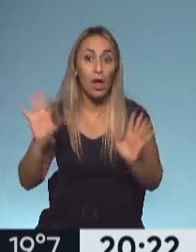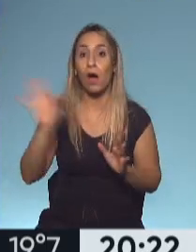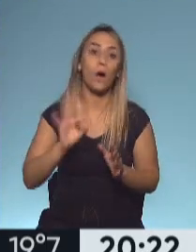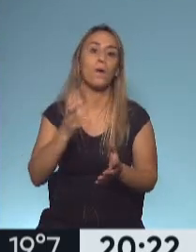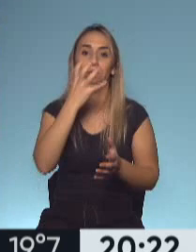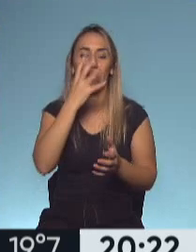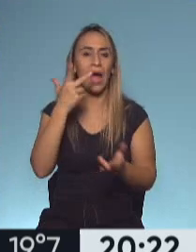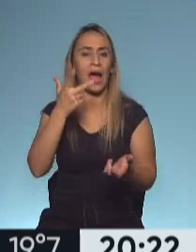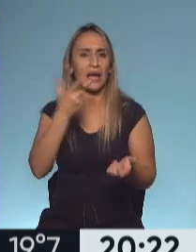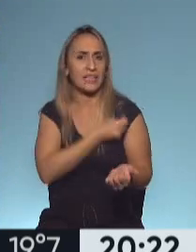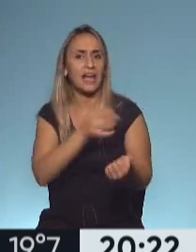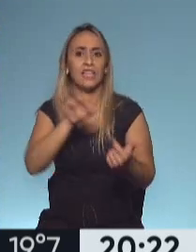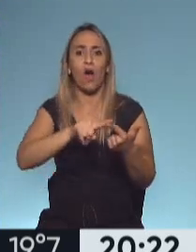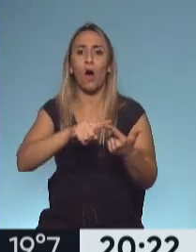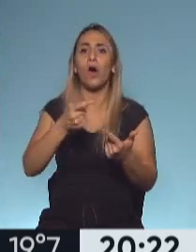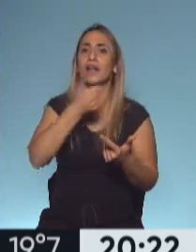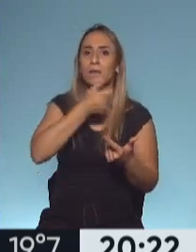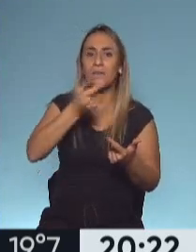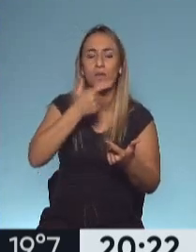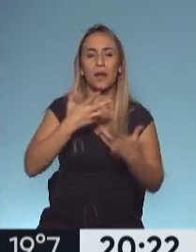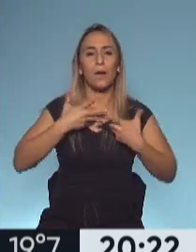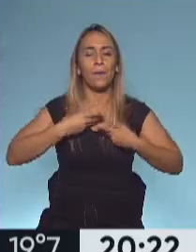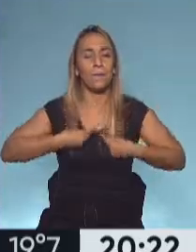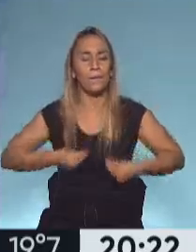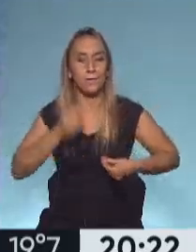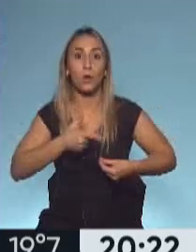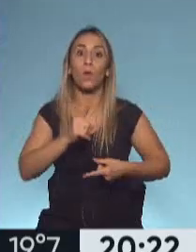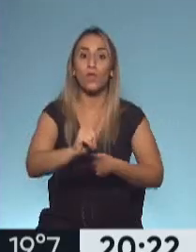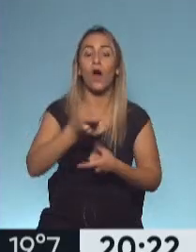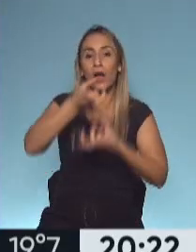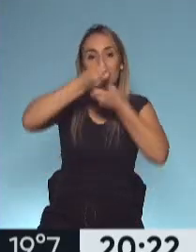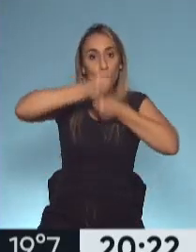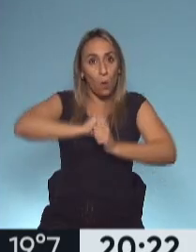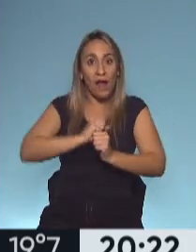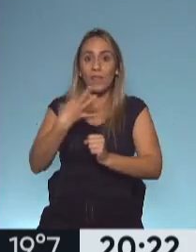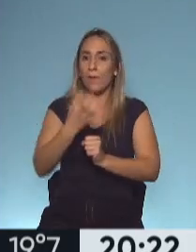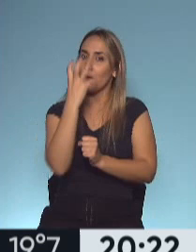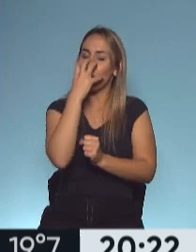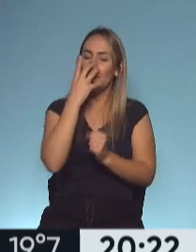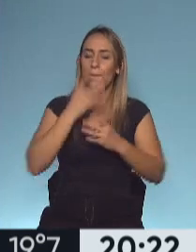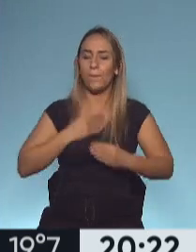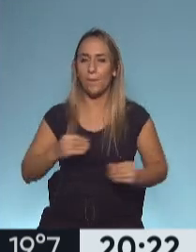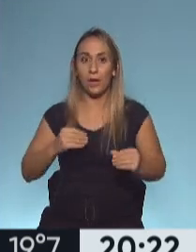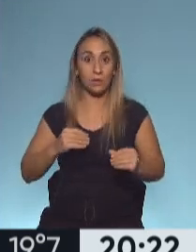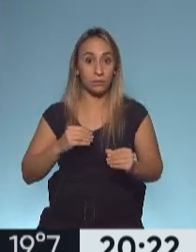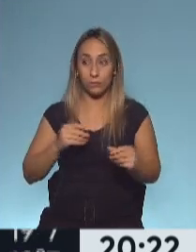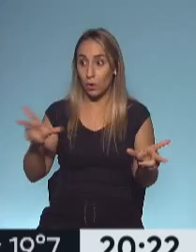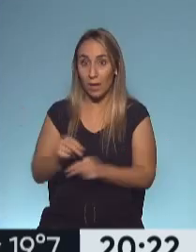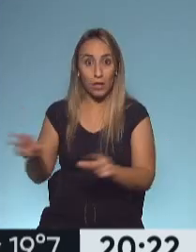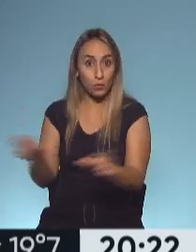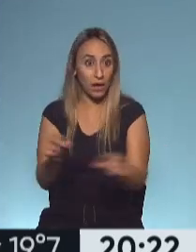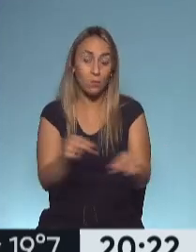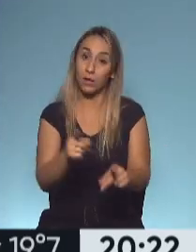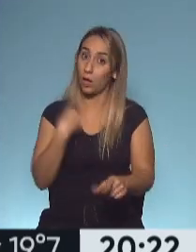sin medicamento para relajar a los pacientes cuando los tenemos que intubar. Estamos advirtiendo la